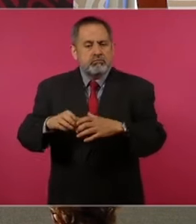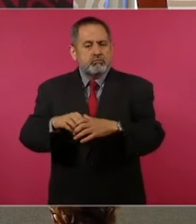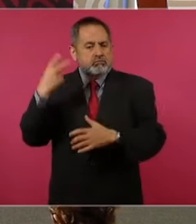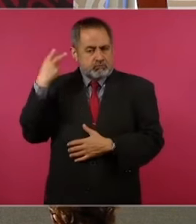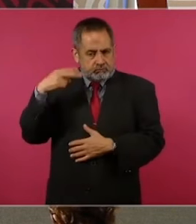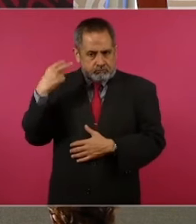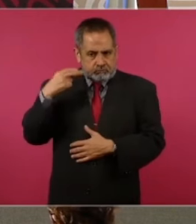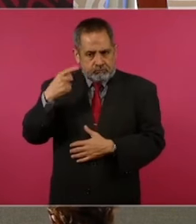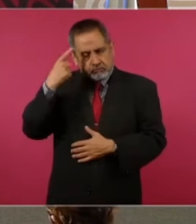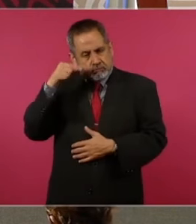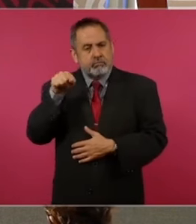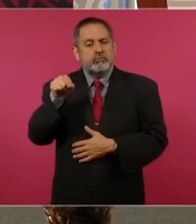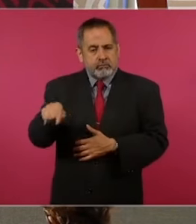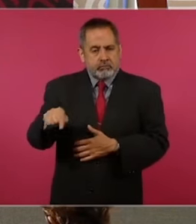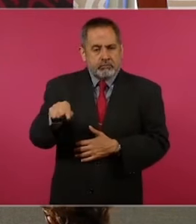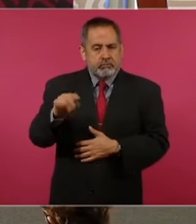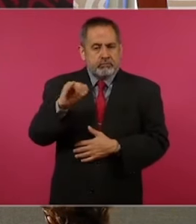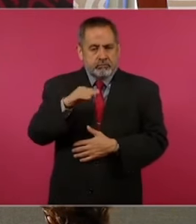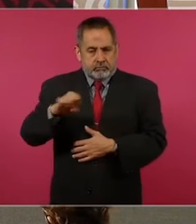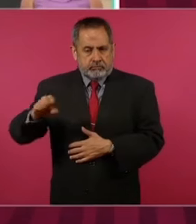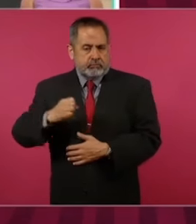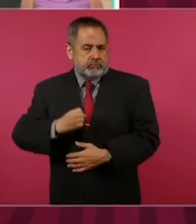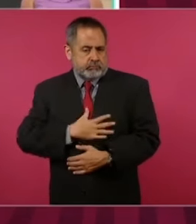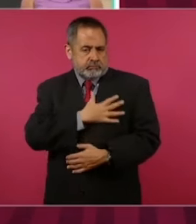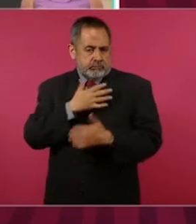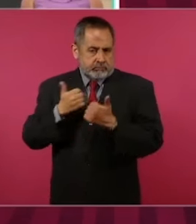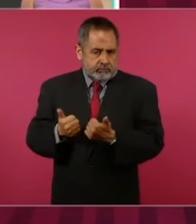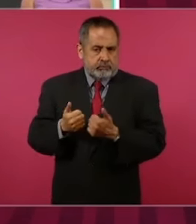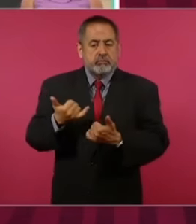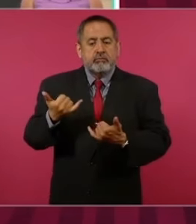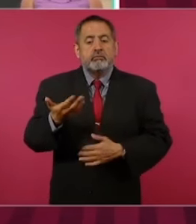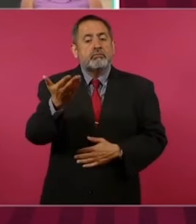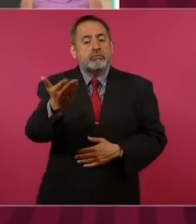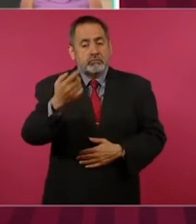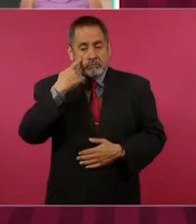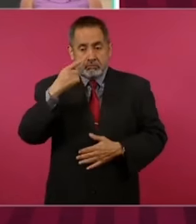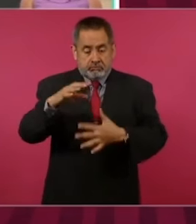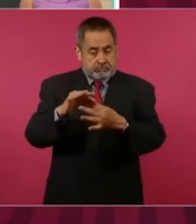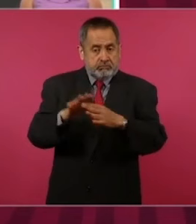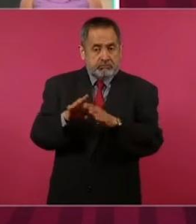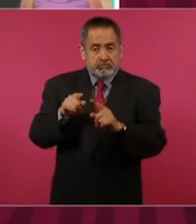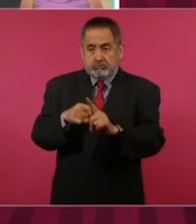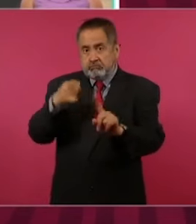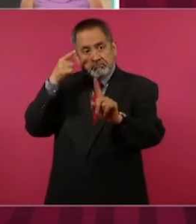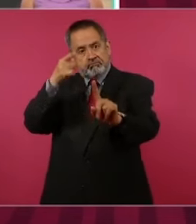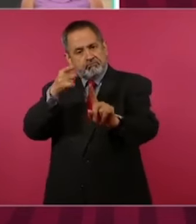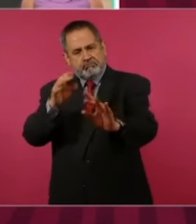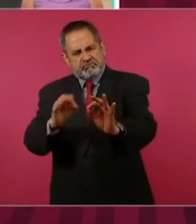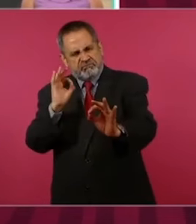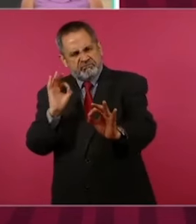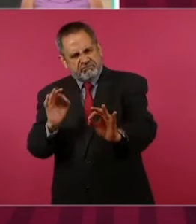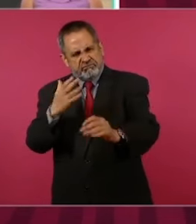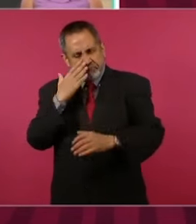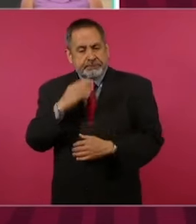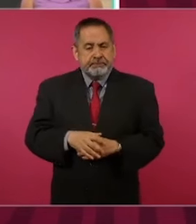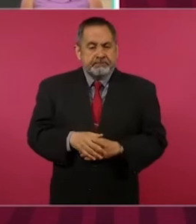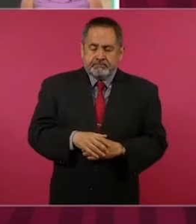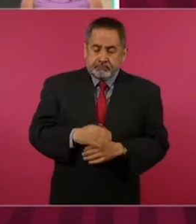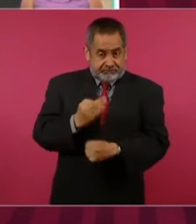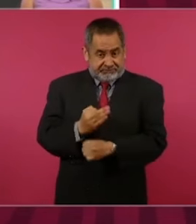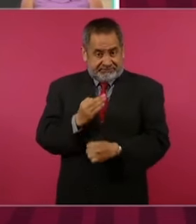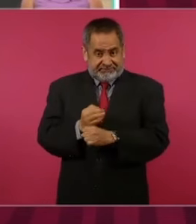Veracruz al IMSS Bienestar y, presidente, este es uno de los beneficios a los que aspirábamos. Se entrega en